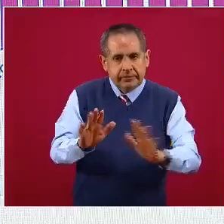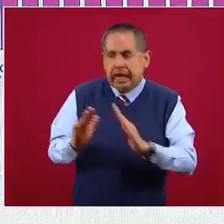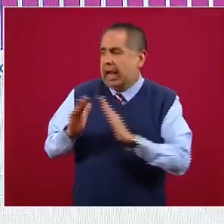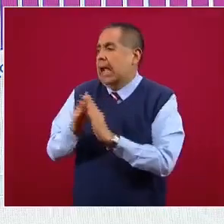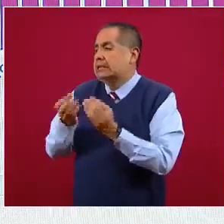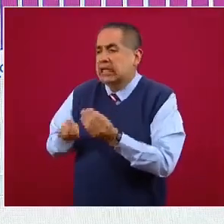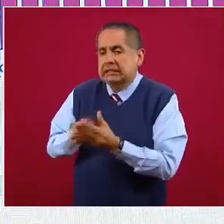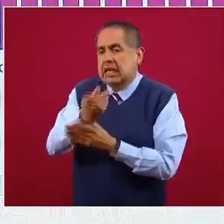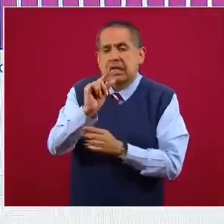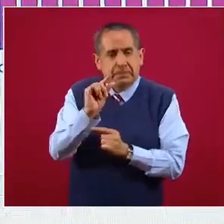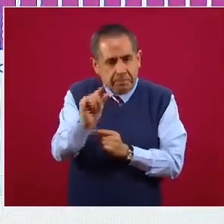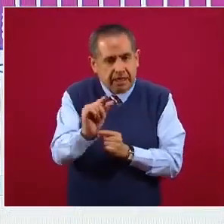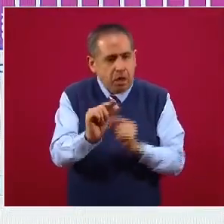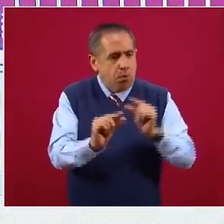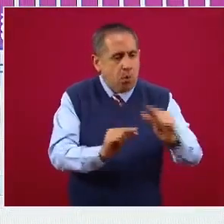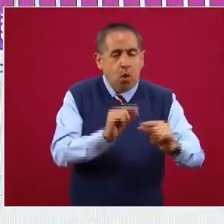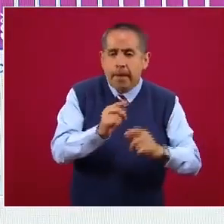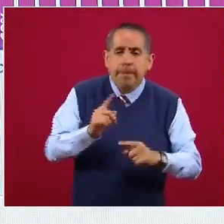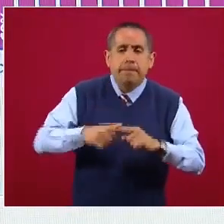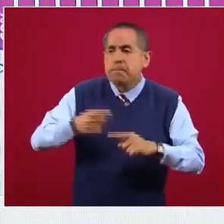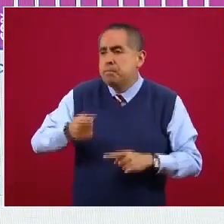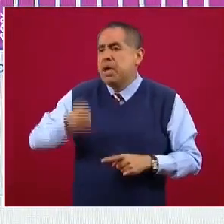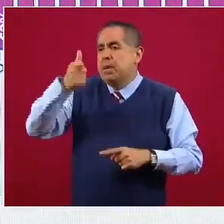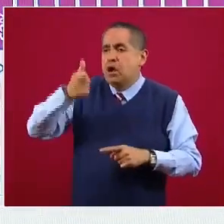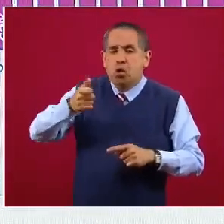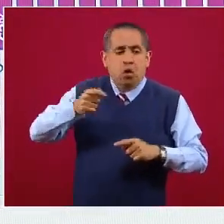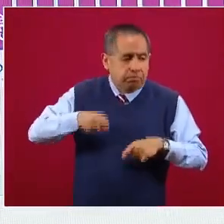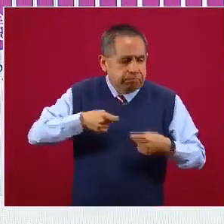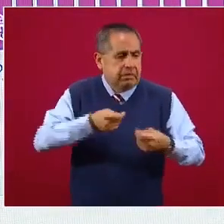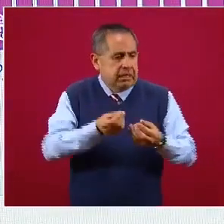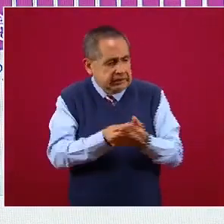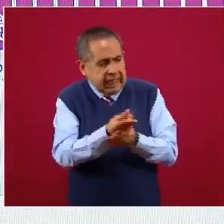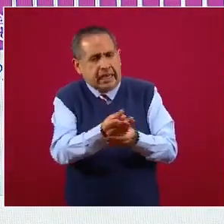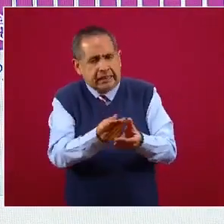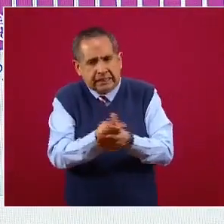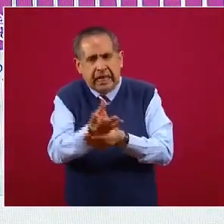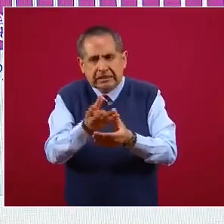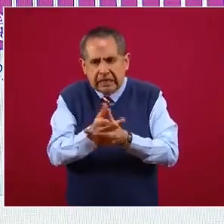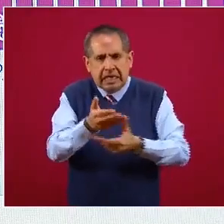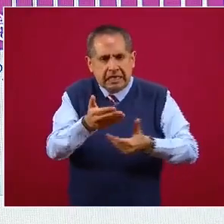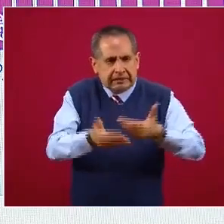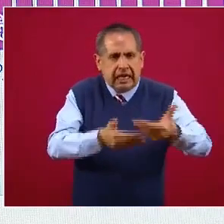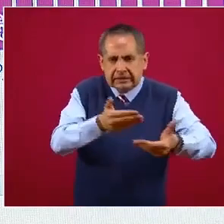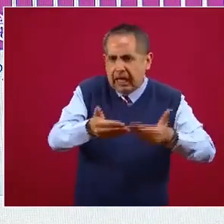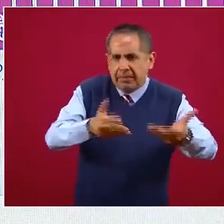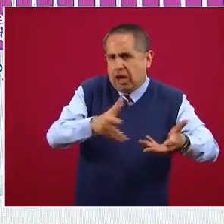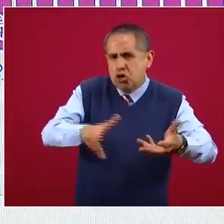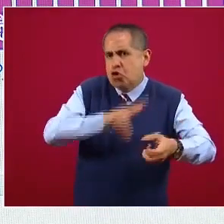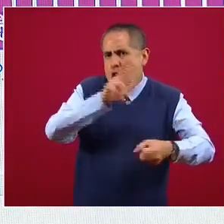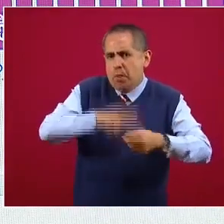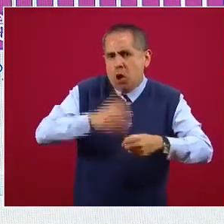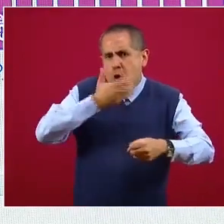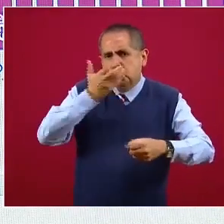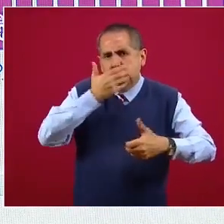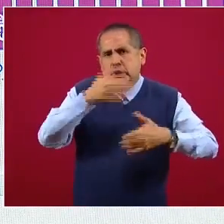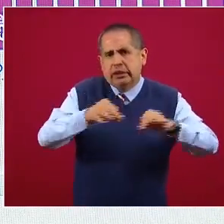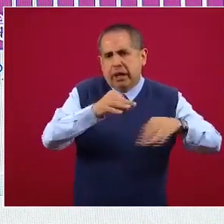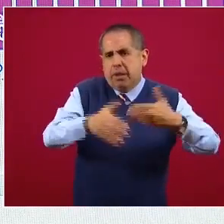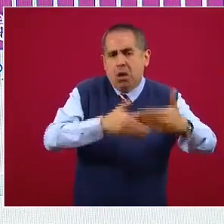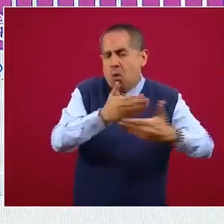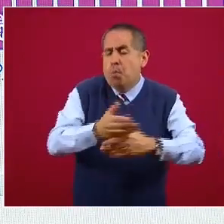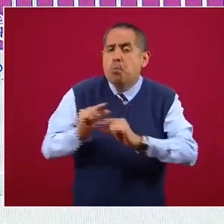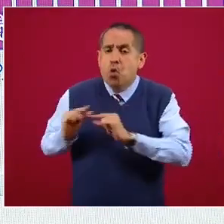desconfinamiento, a quién corresponde pasar a sus actividades habituales y